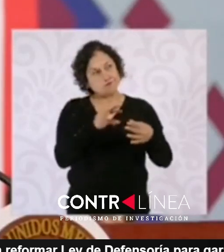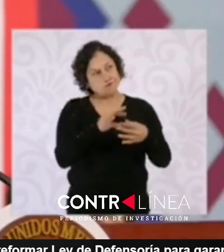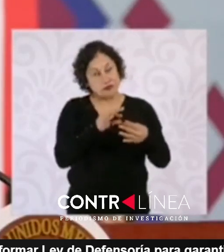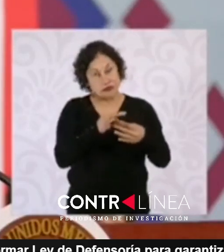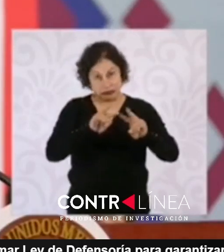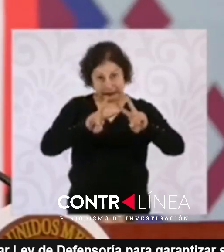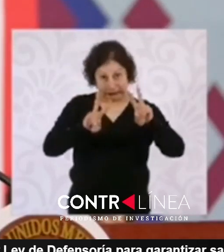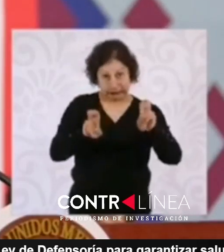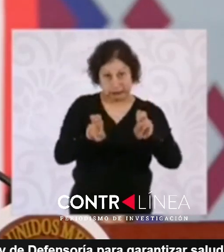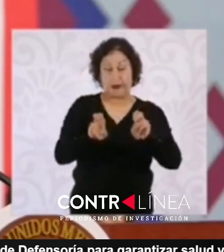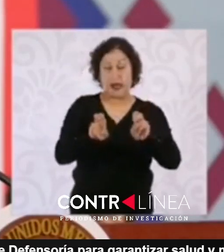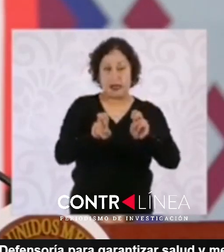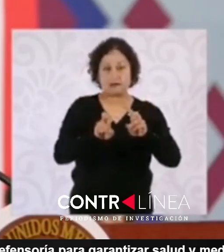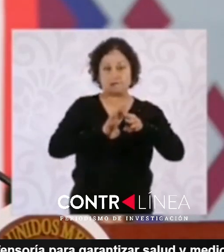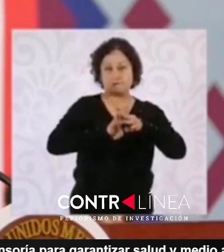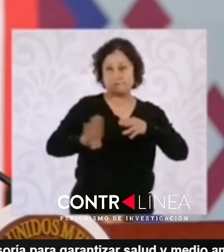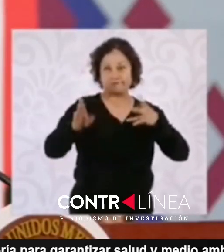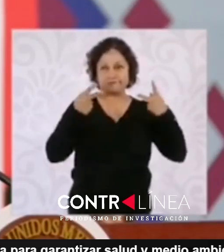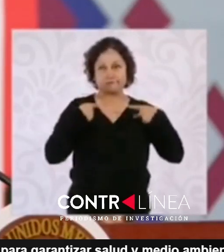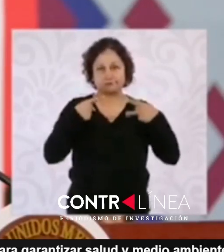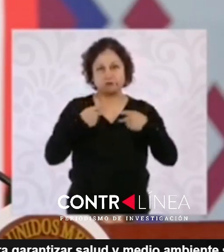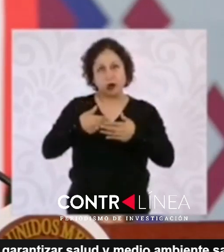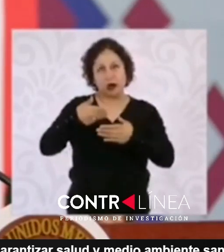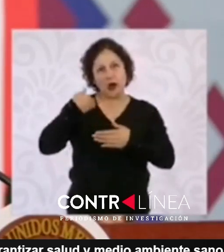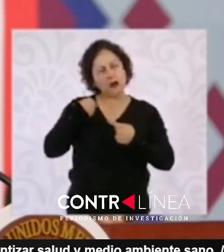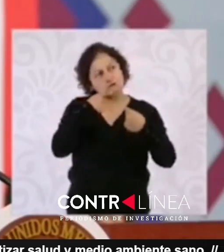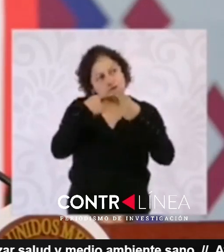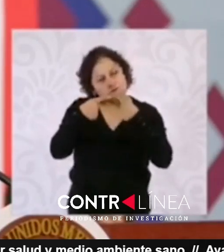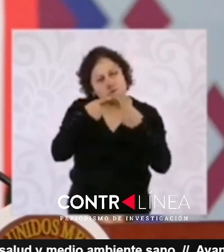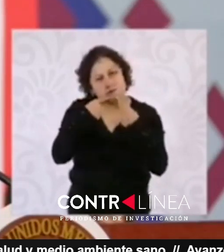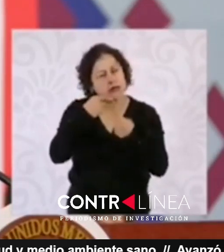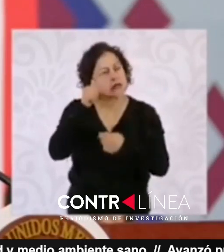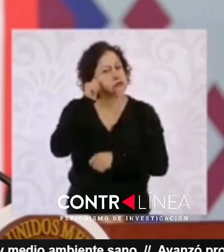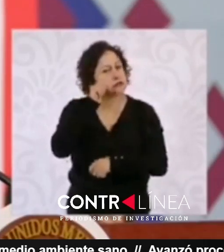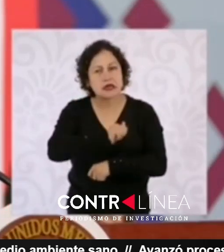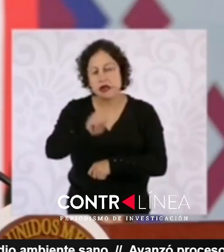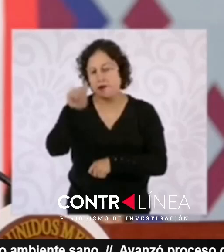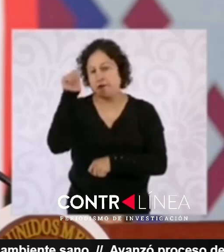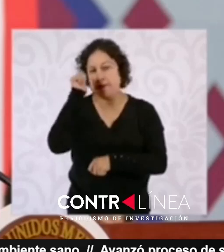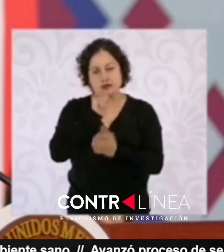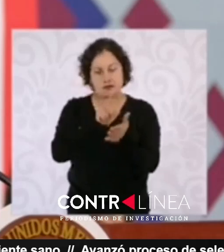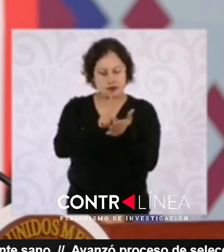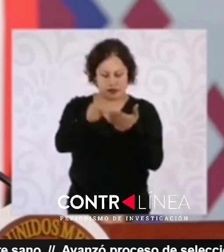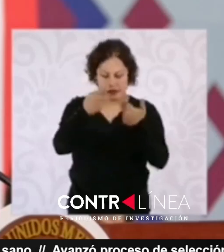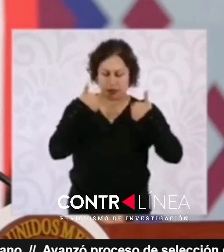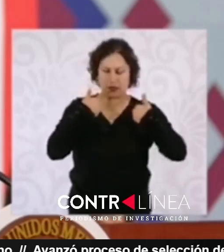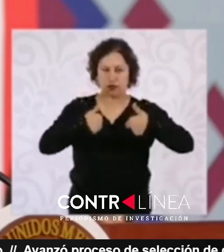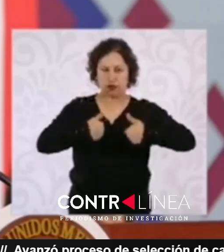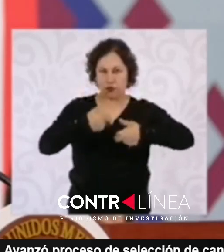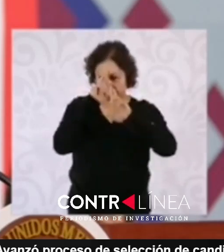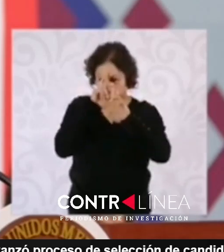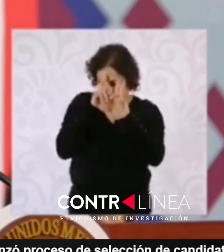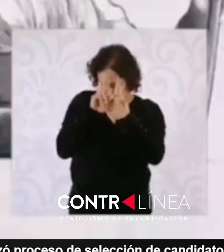siempre nosotros con base en la protección y el respeto a los derechos humanos.